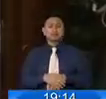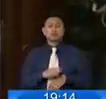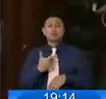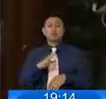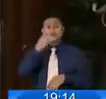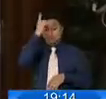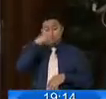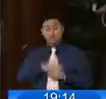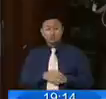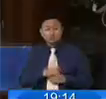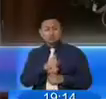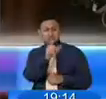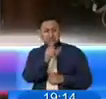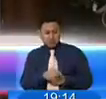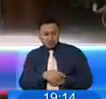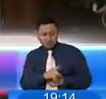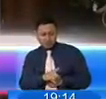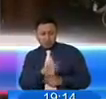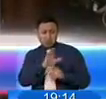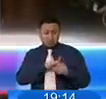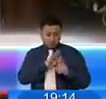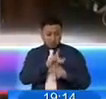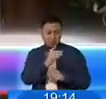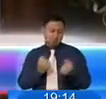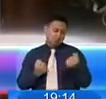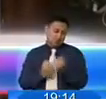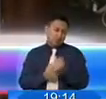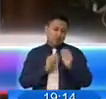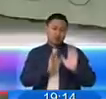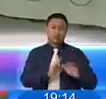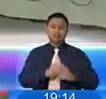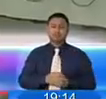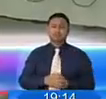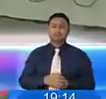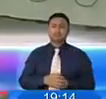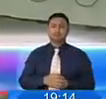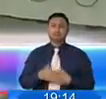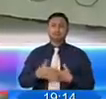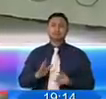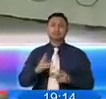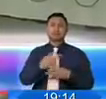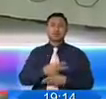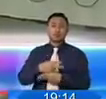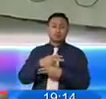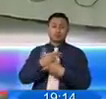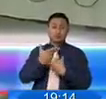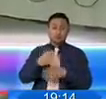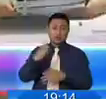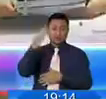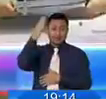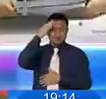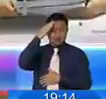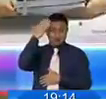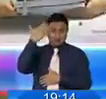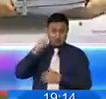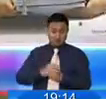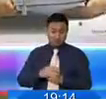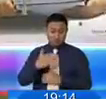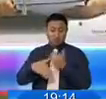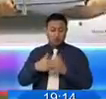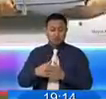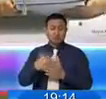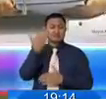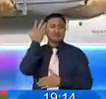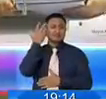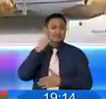en favor de quienes tenían el control. La comisión, luego de abocar conocimiento, deberá determinar el